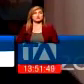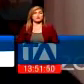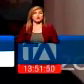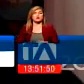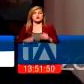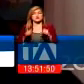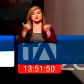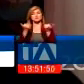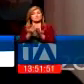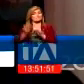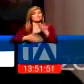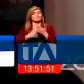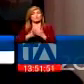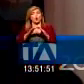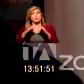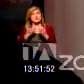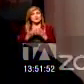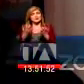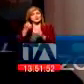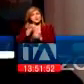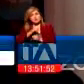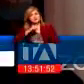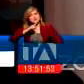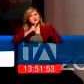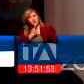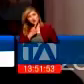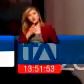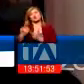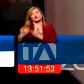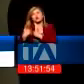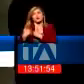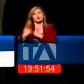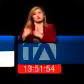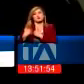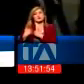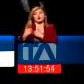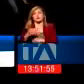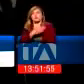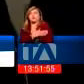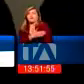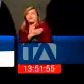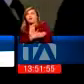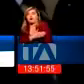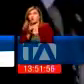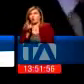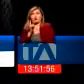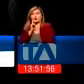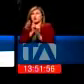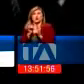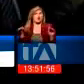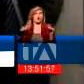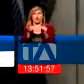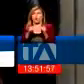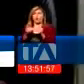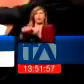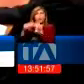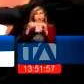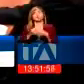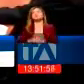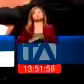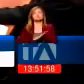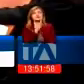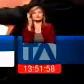responsable y sin favor ni temor. Atenderemos cualquier denuncia. En esta reunión también decidieron presentar dos pedidos al